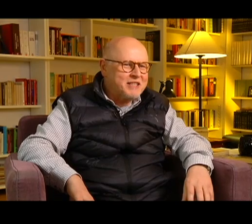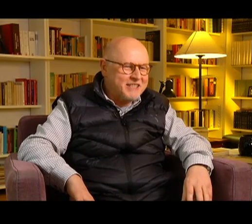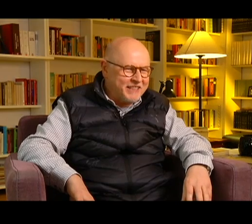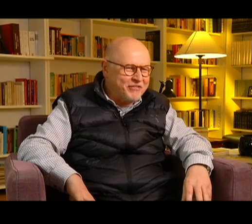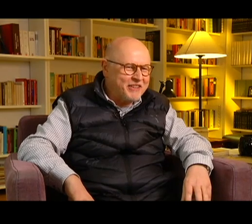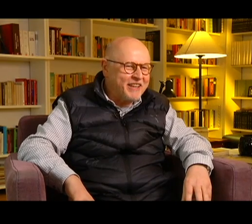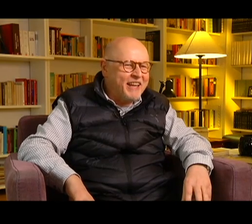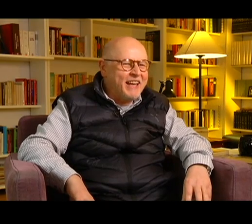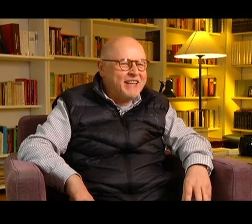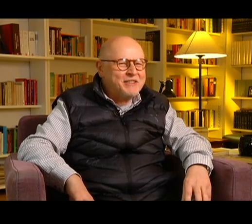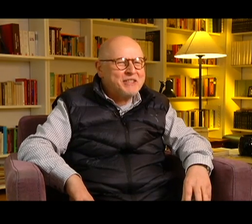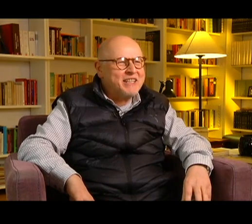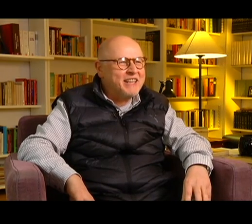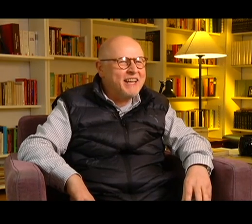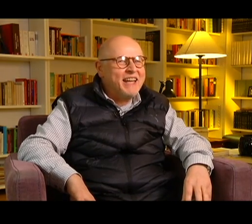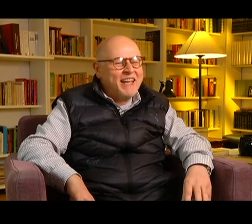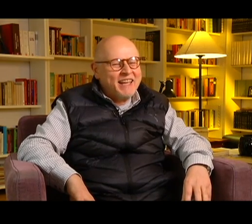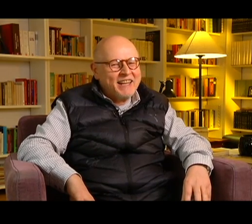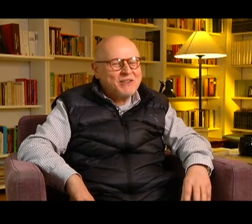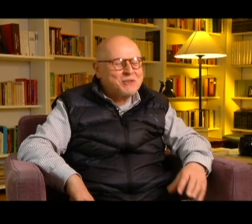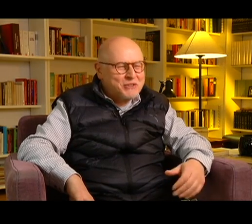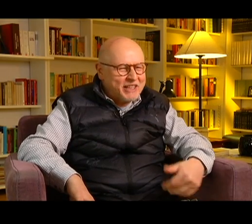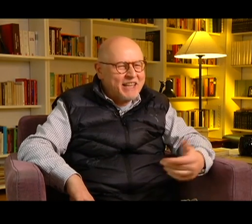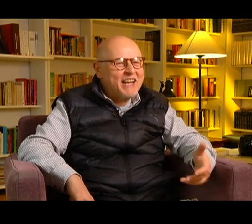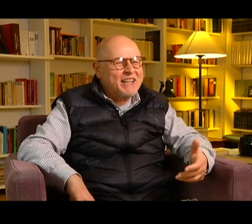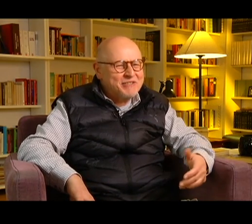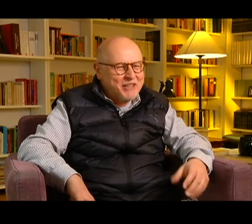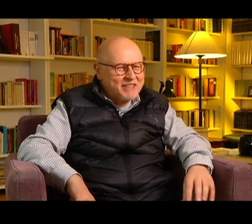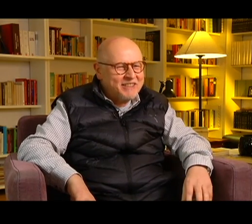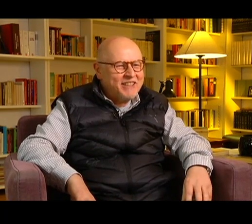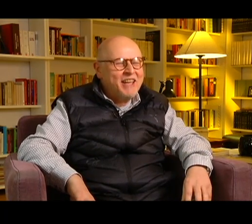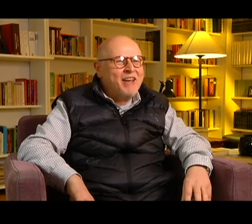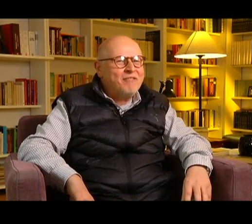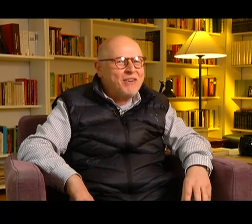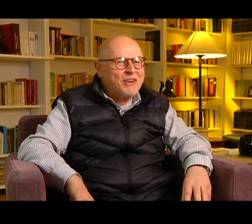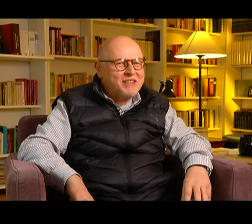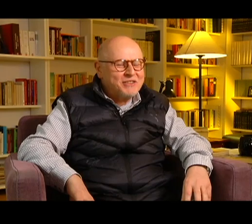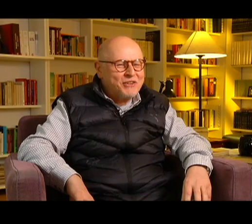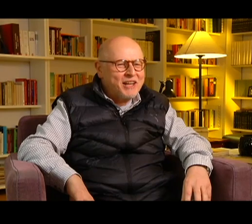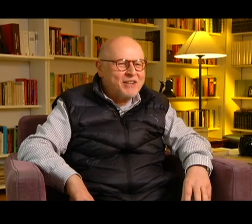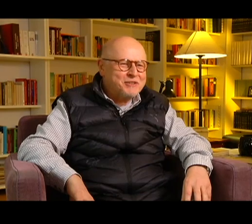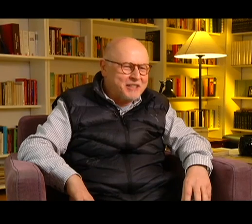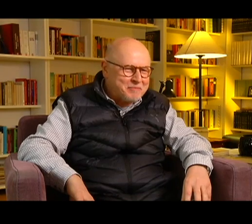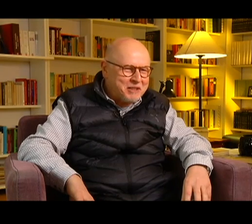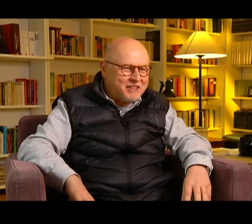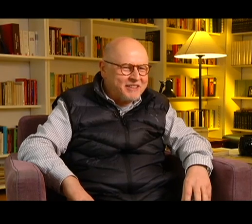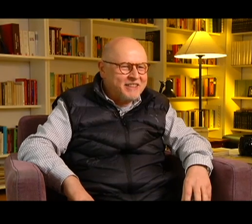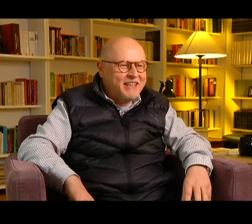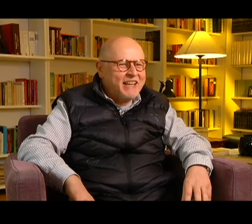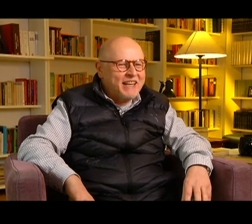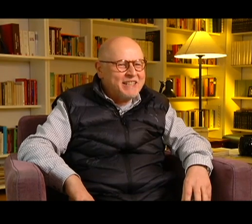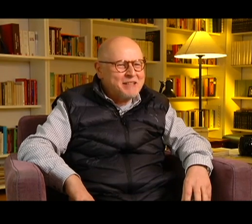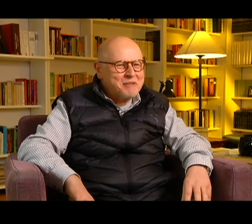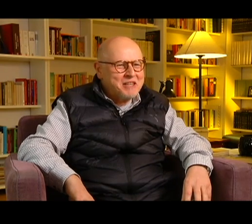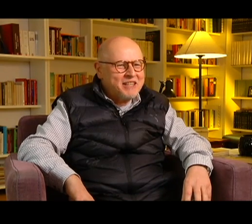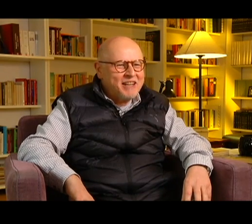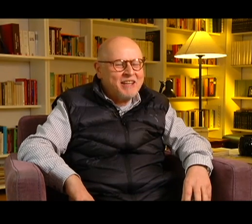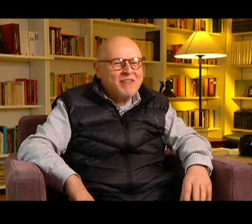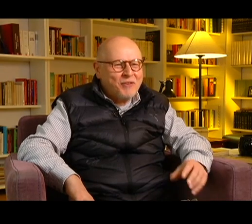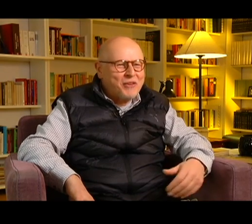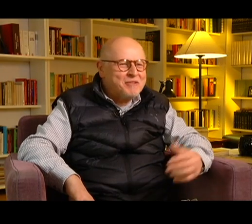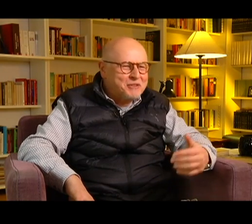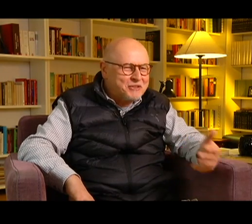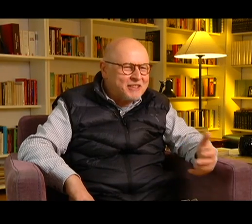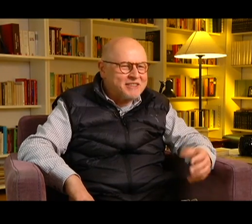Desafortunadamente no es así. Es decir, nos gustaría que fuera así, pero la historia no se repite. En esa